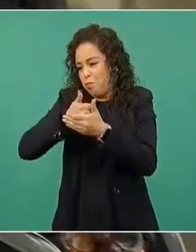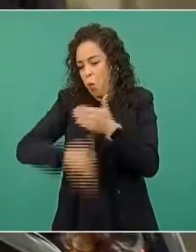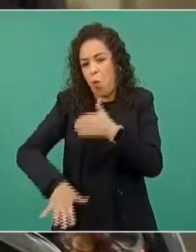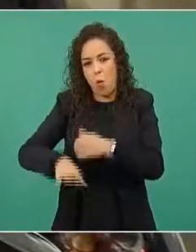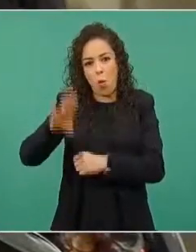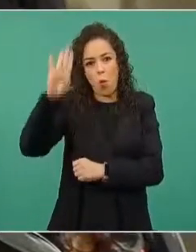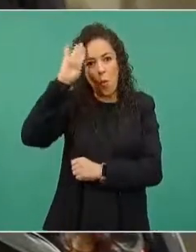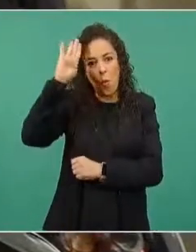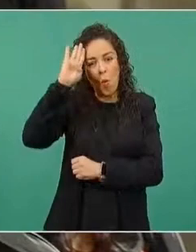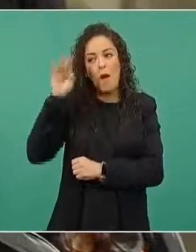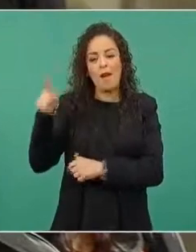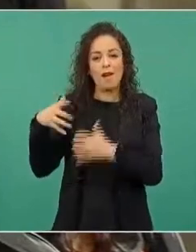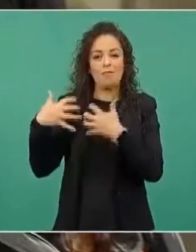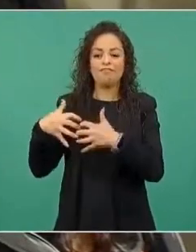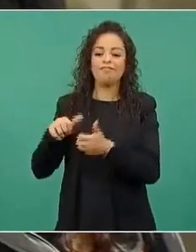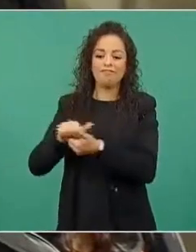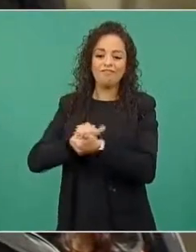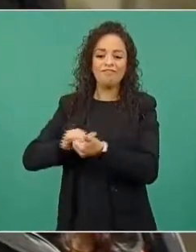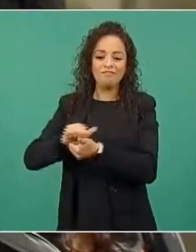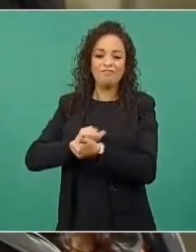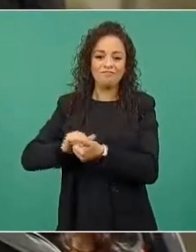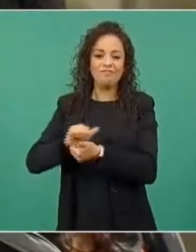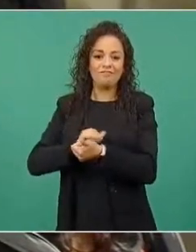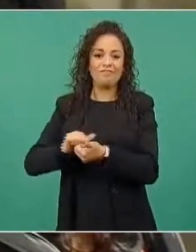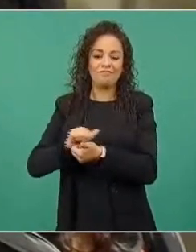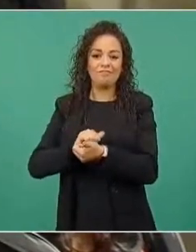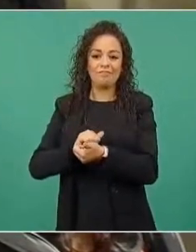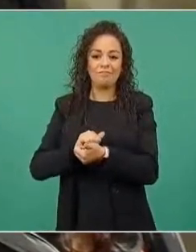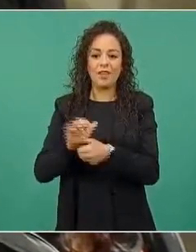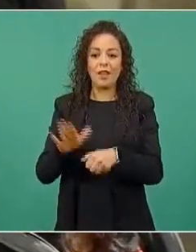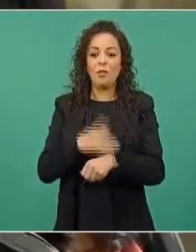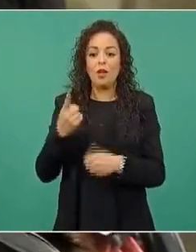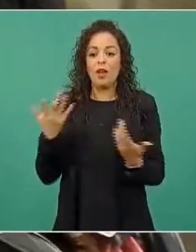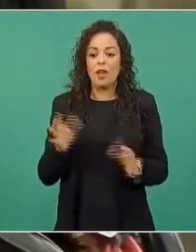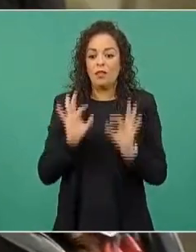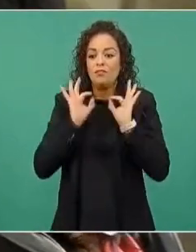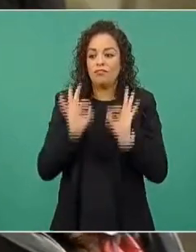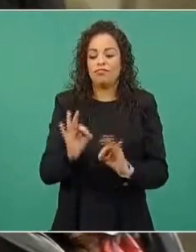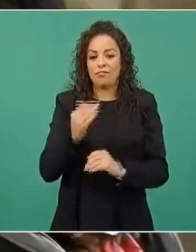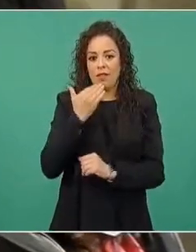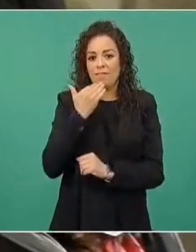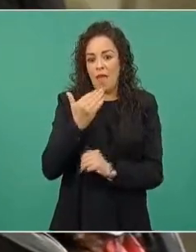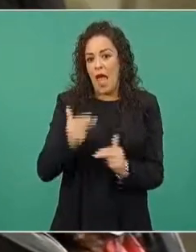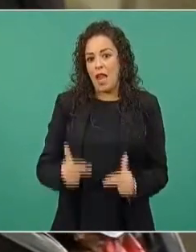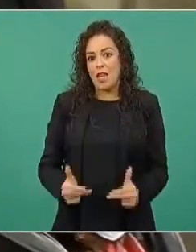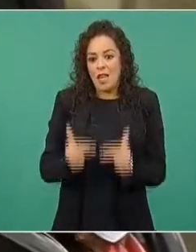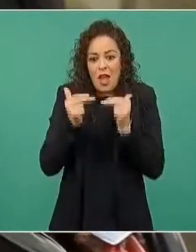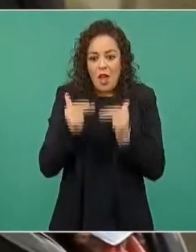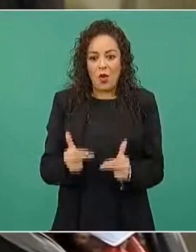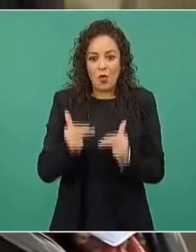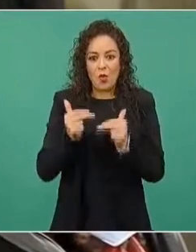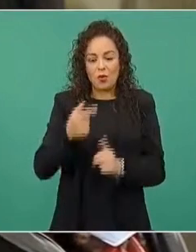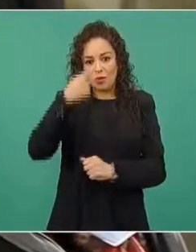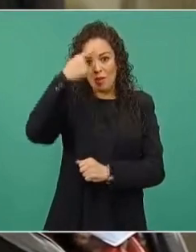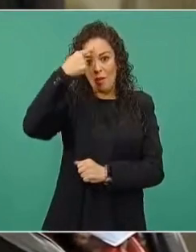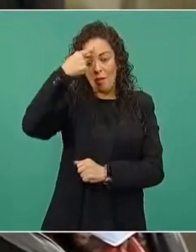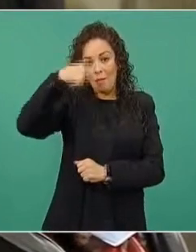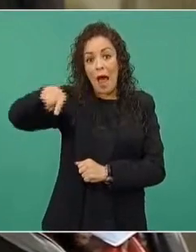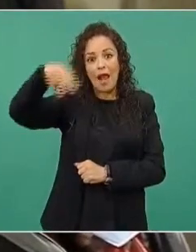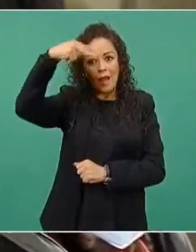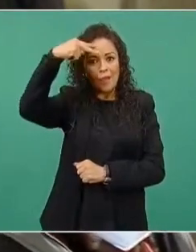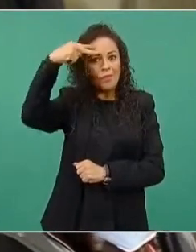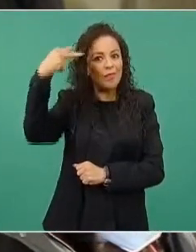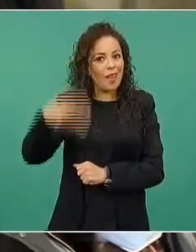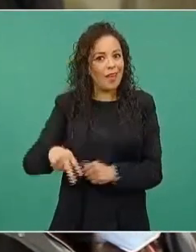esta refinería, porque es muy productiva, es muy buen negocio para México. Cuando